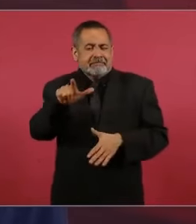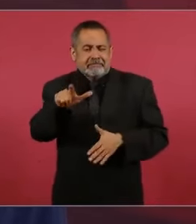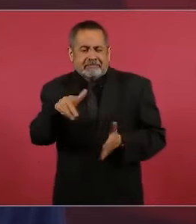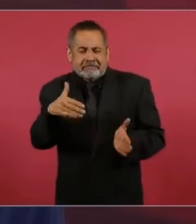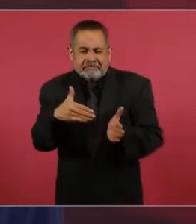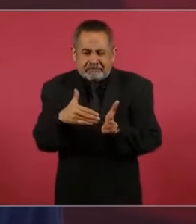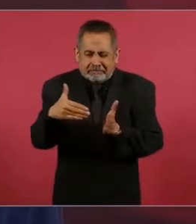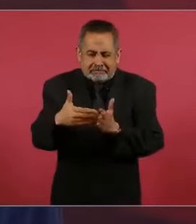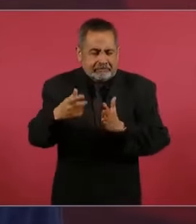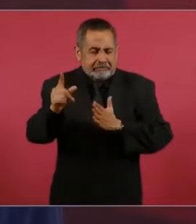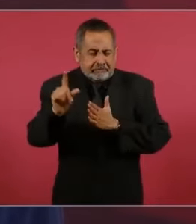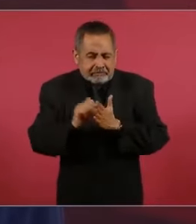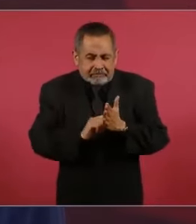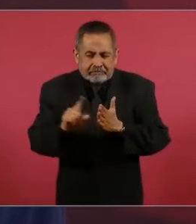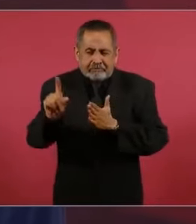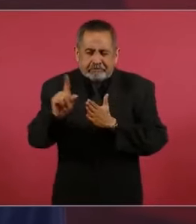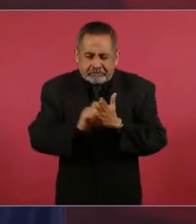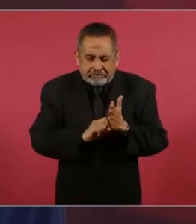mensuales.